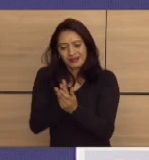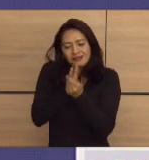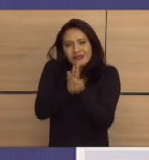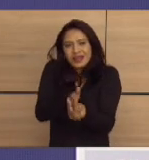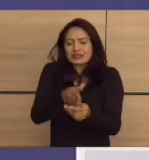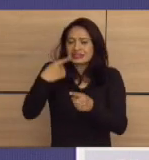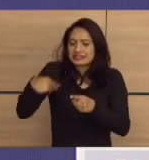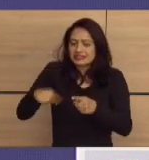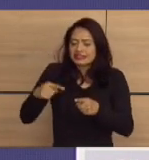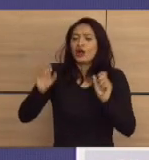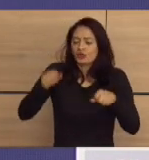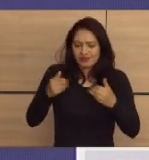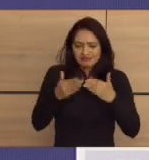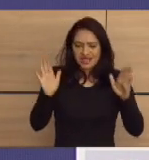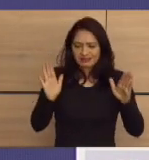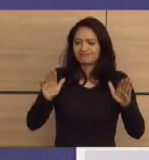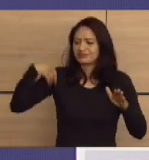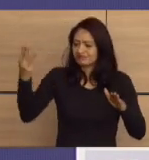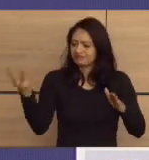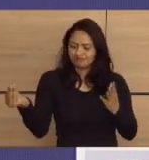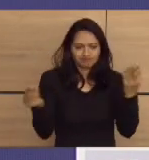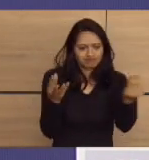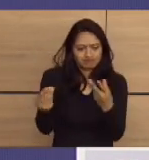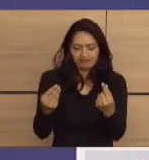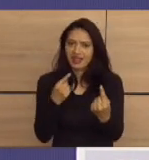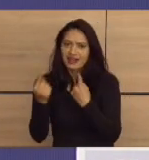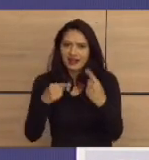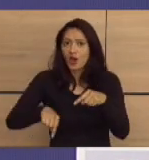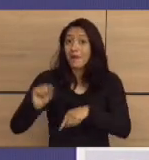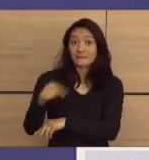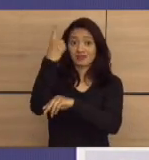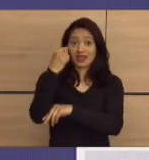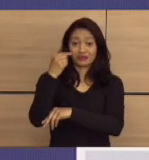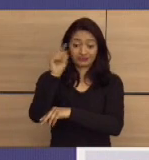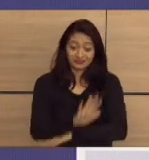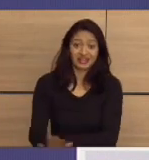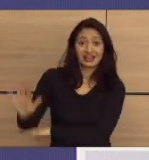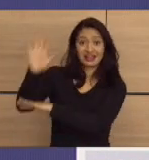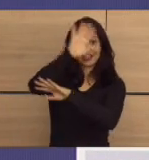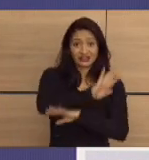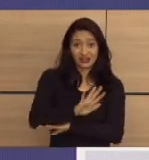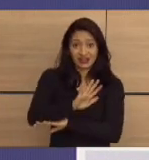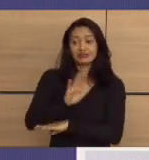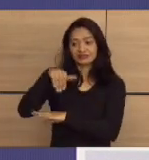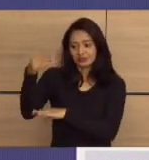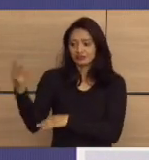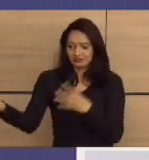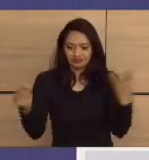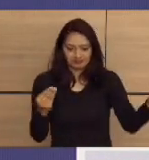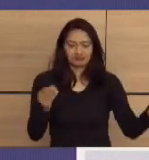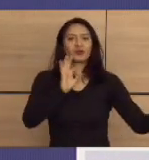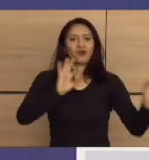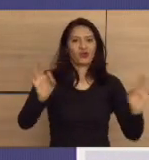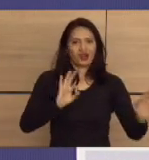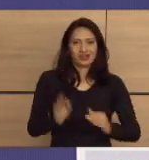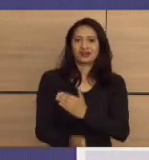muchos espacios de conversación, y creo que pues hoy es el primero a nivel nacional, han sido varios en las 96 secretarías de educación